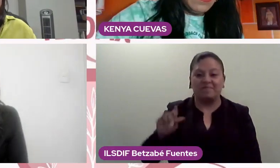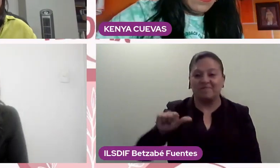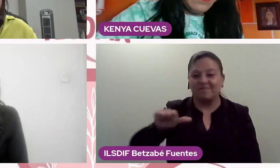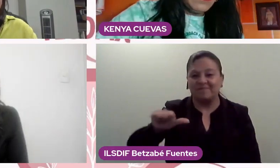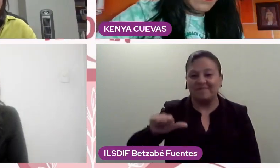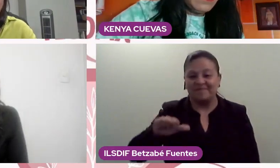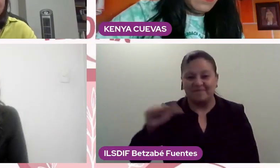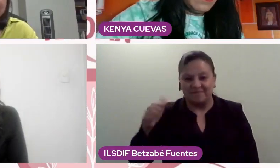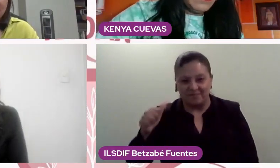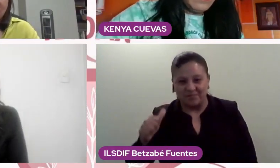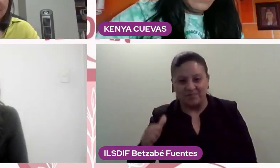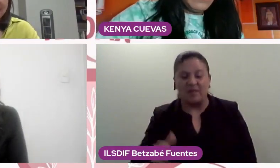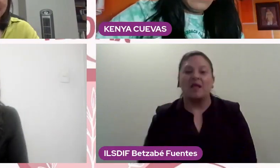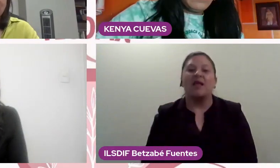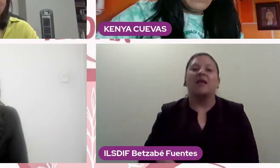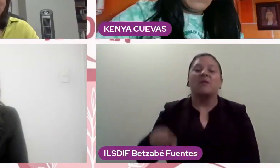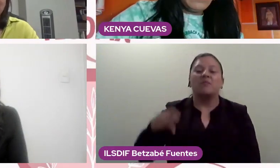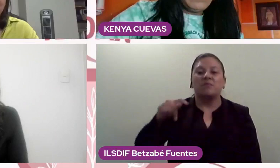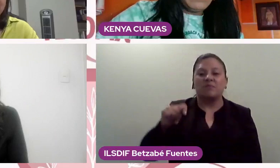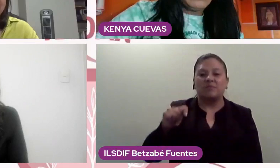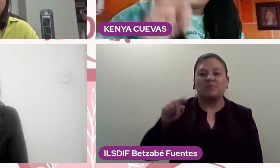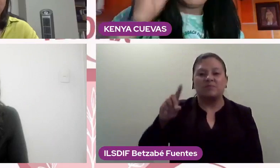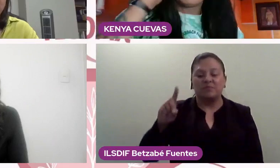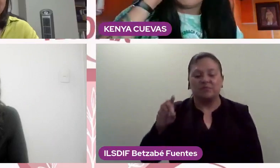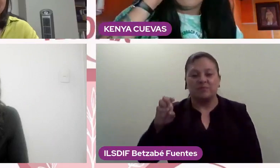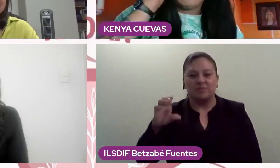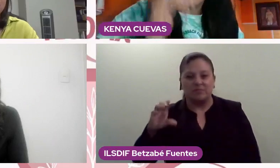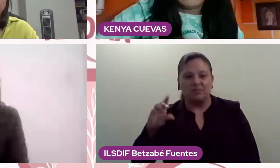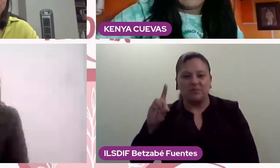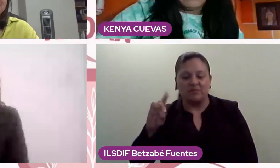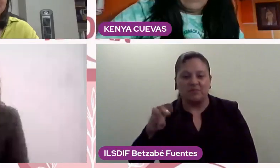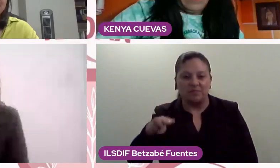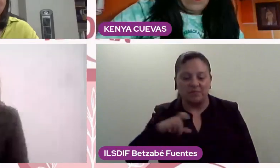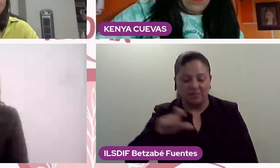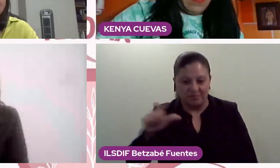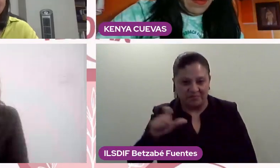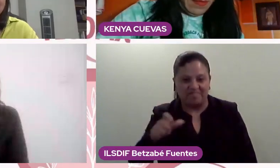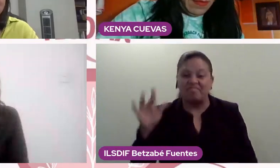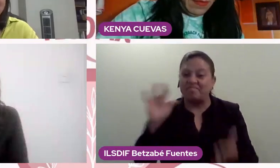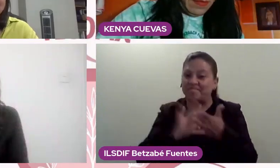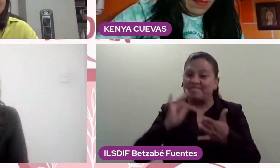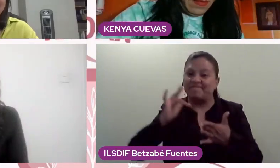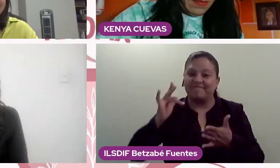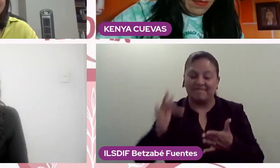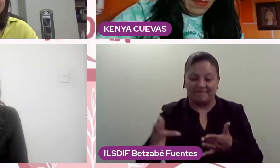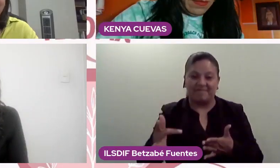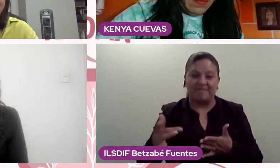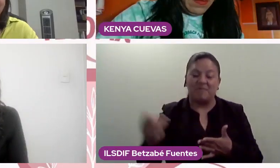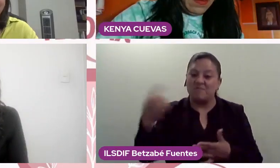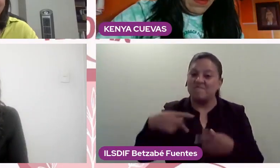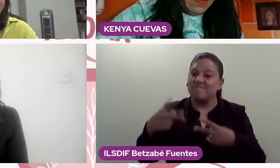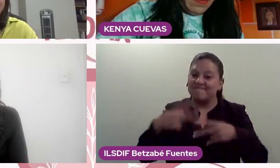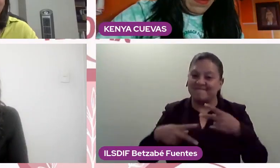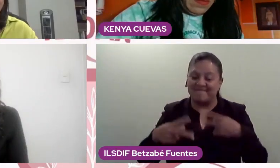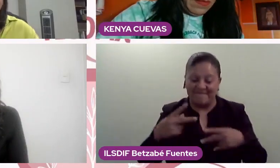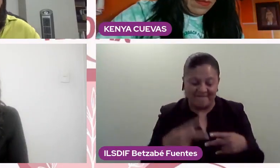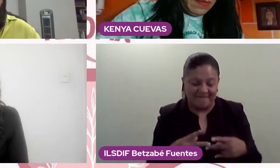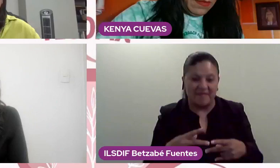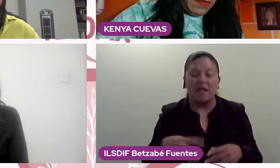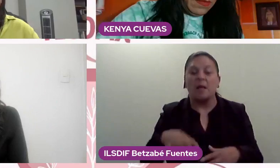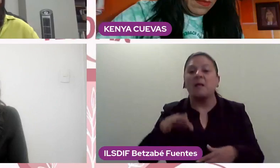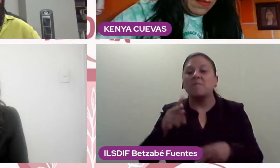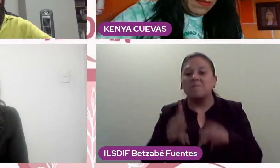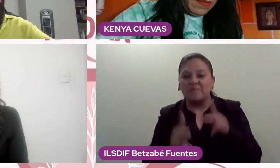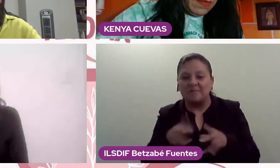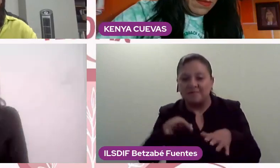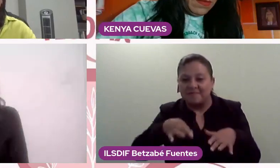del Pleno del Tribunal Electoral de la Ciudad de México, gracias por conectarse una tarde más de charlas de café TCDMX, esto en